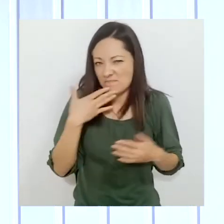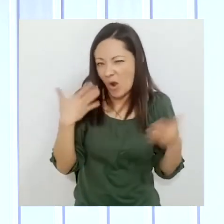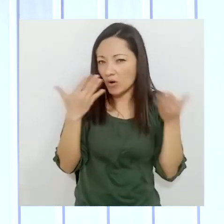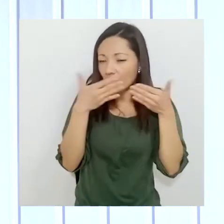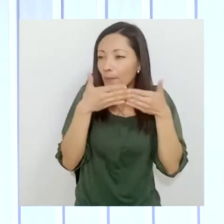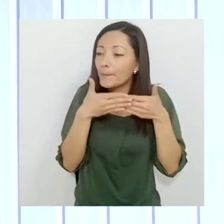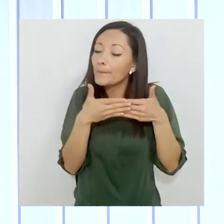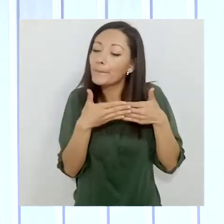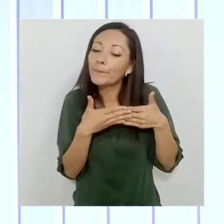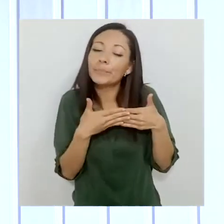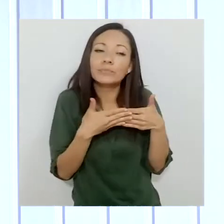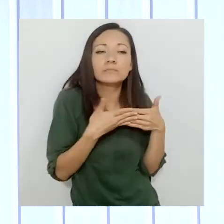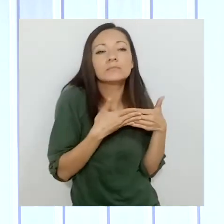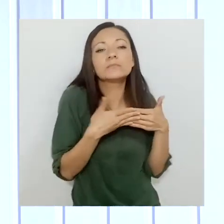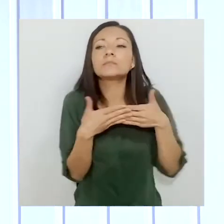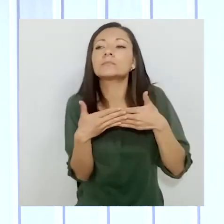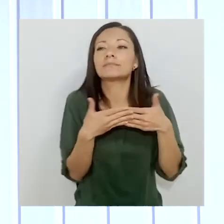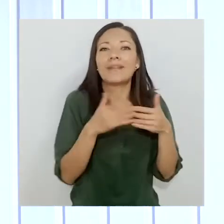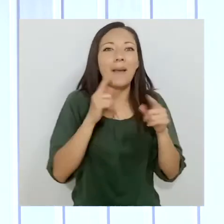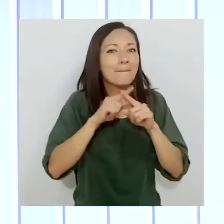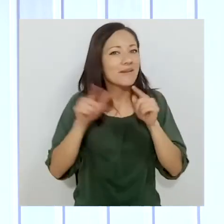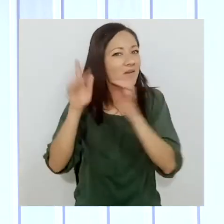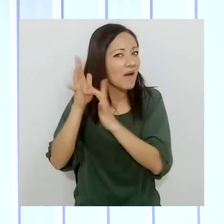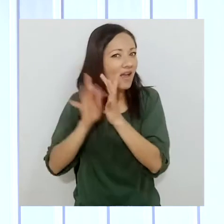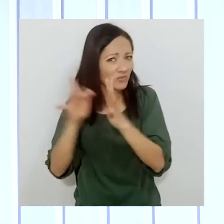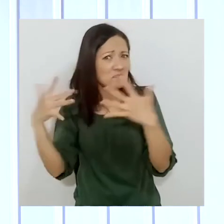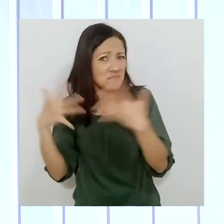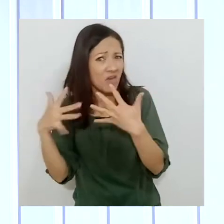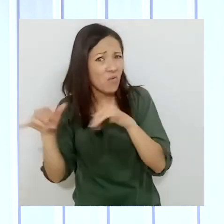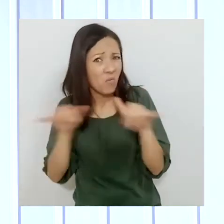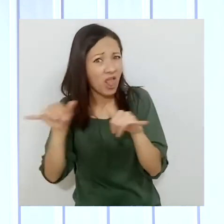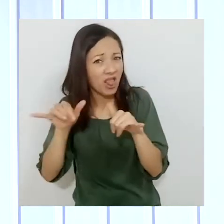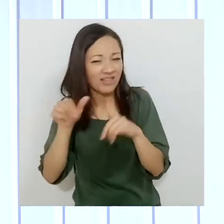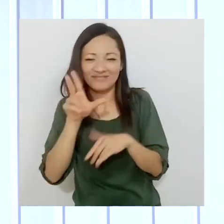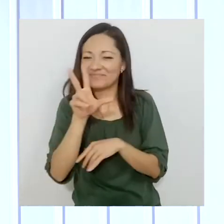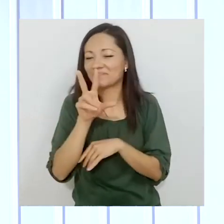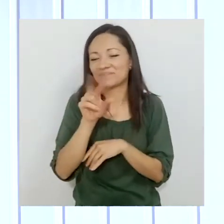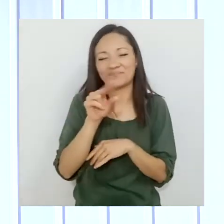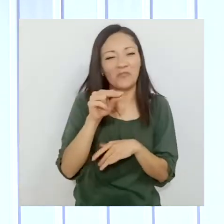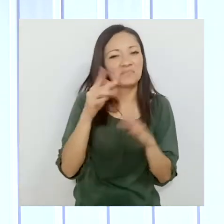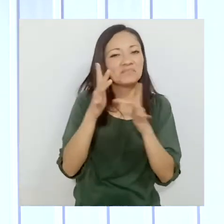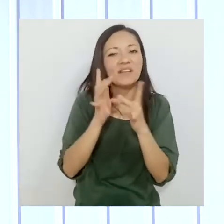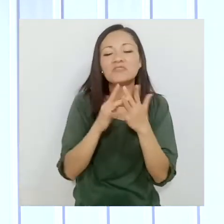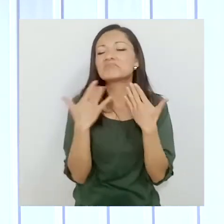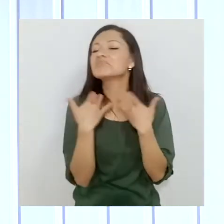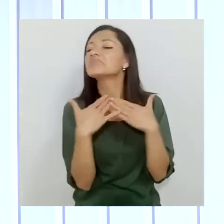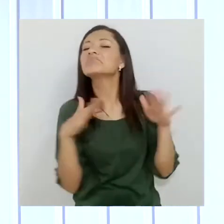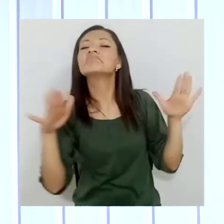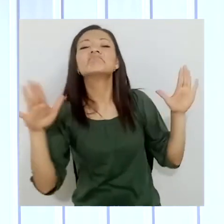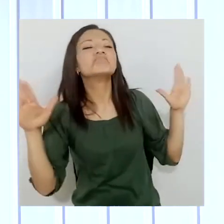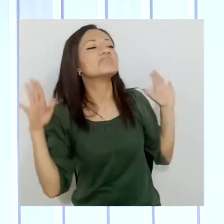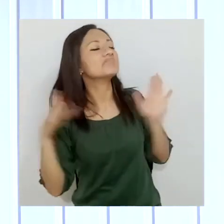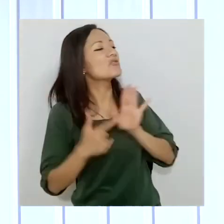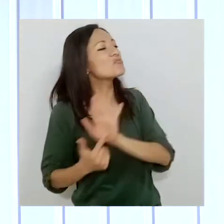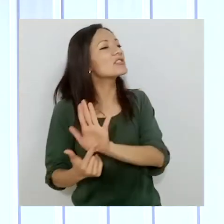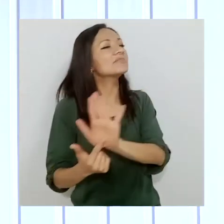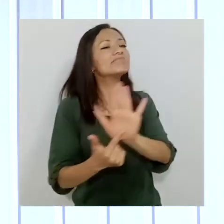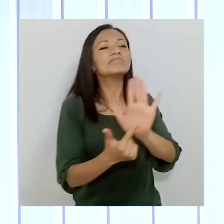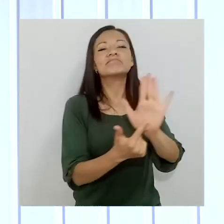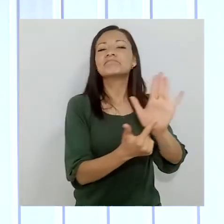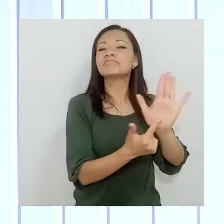Dios no le da miedo que lo conozcamos. Dios se deja conocer tal y como Él es. ¿Se da cuenta